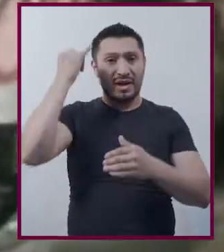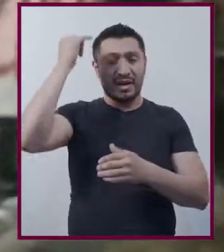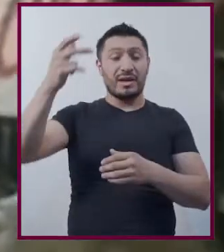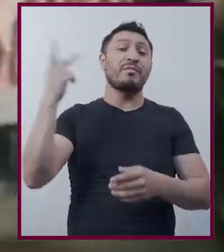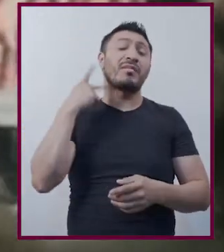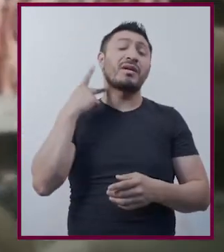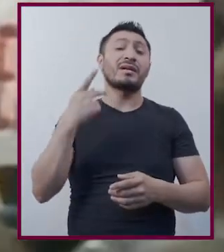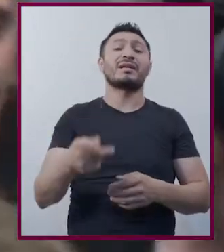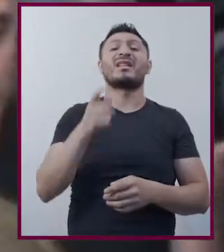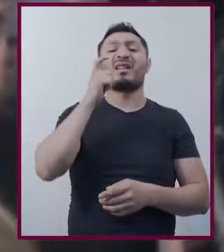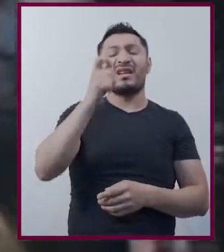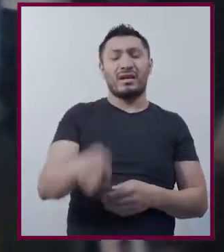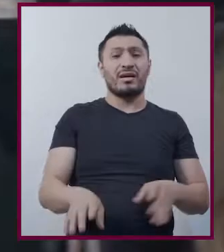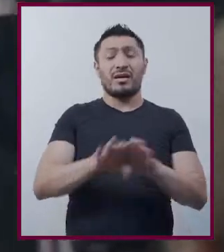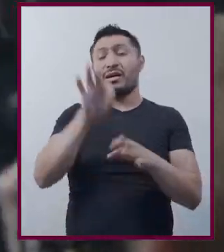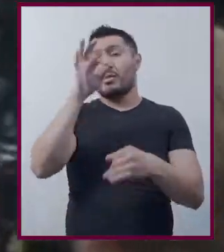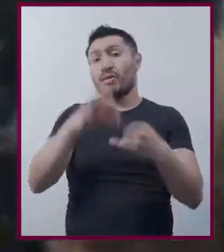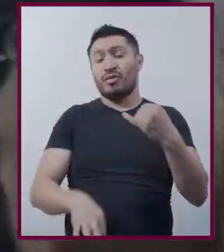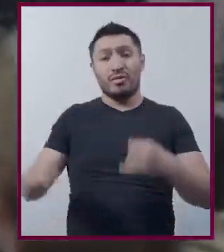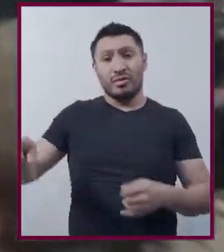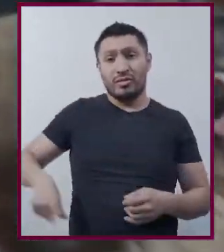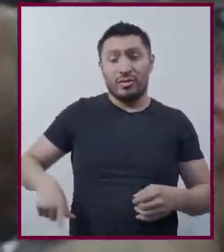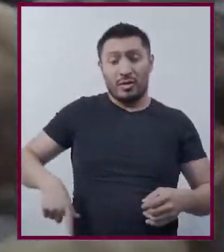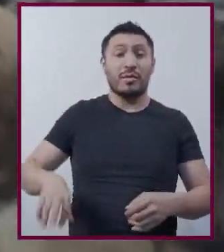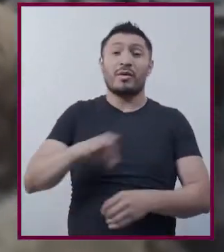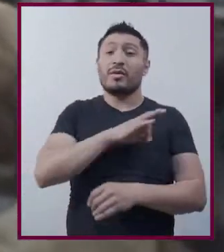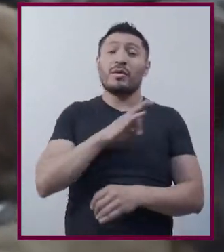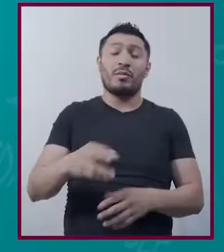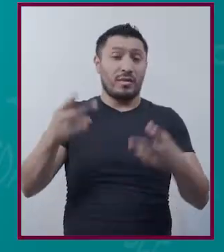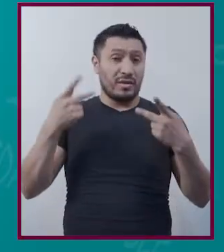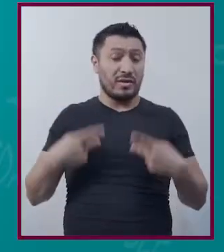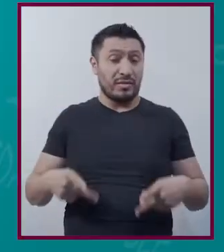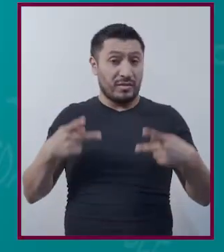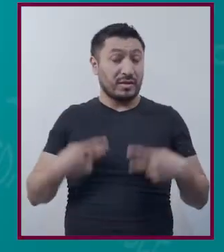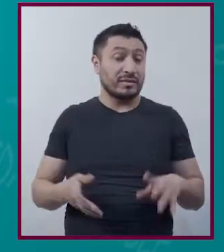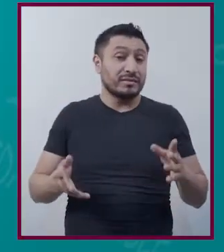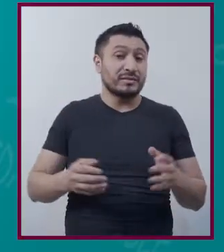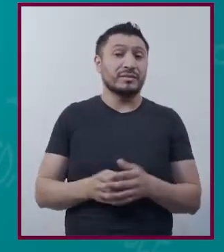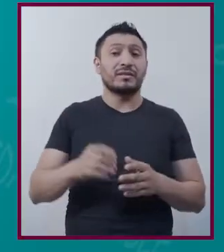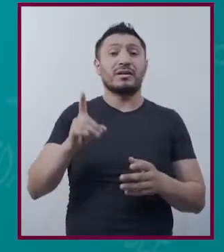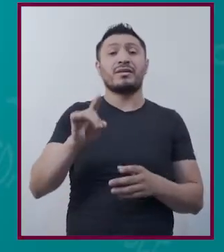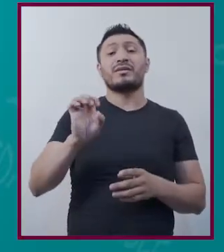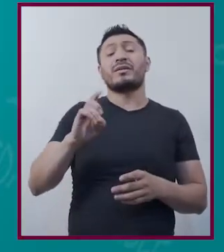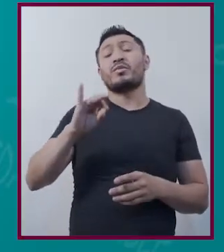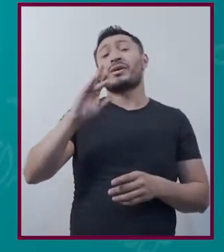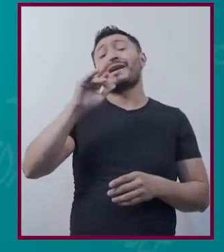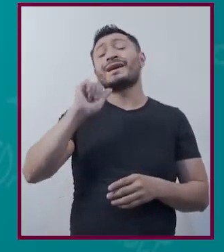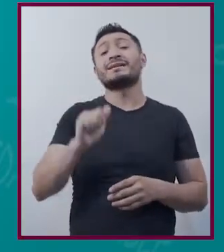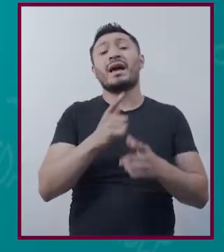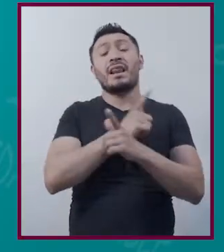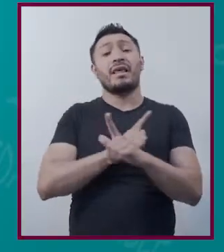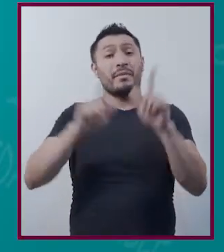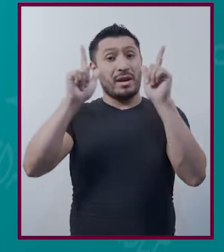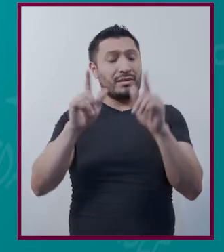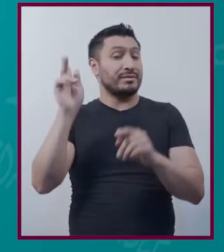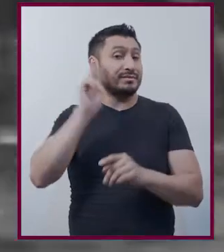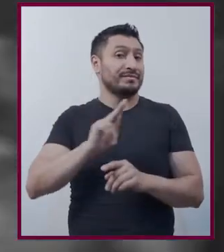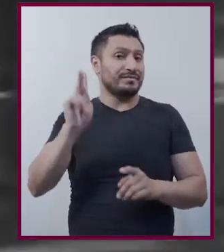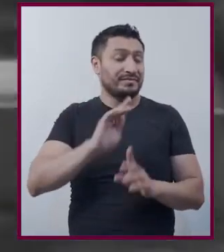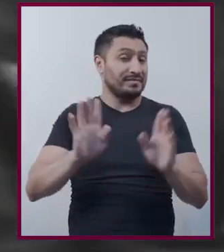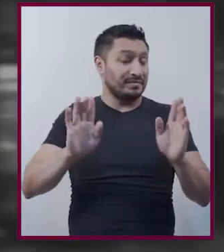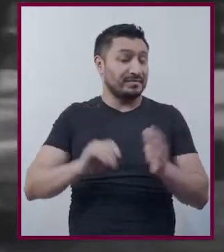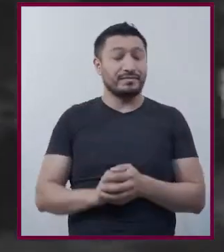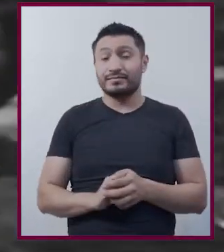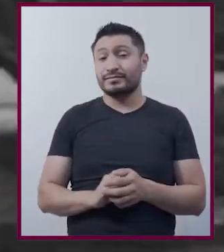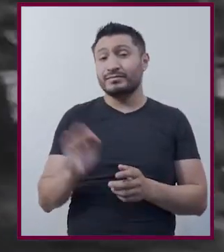quien dice, la última forma de gobierno posible para los humanos. ¿La democracia liberal? Ya llegaremos a eso.